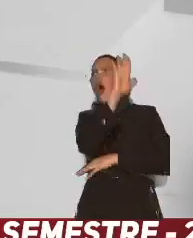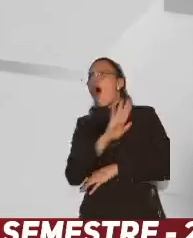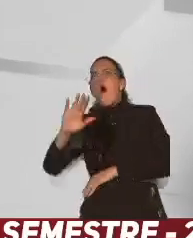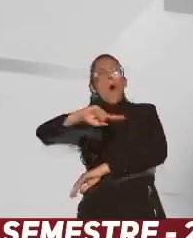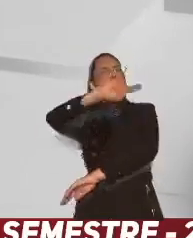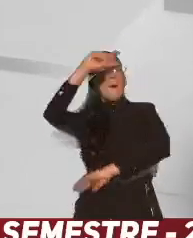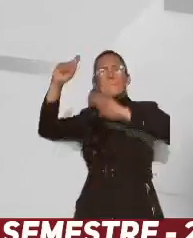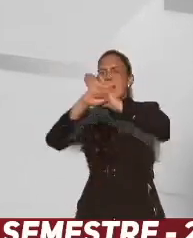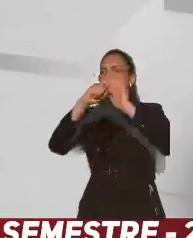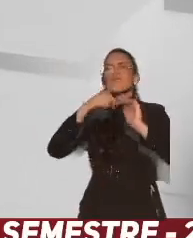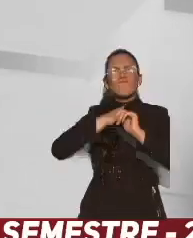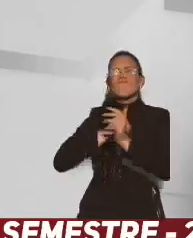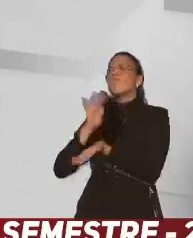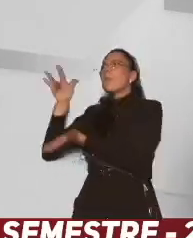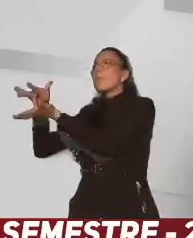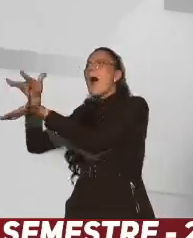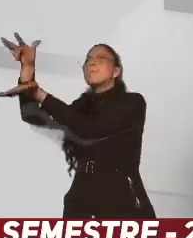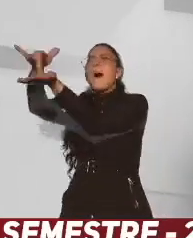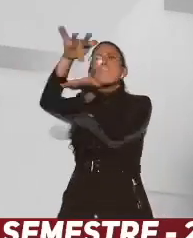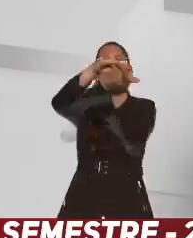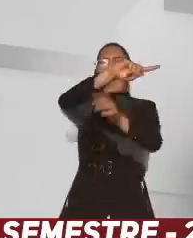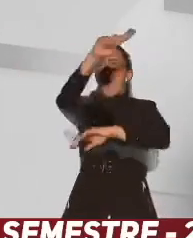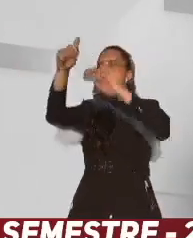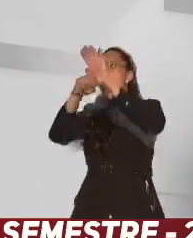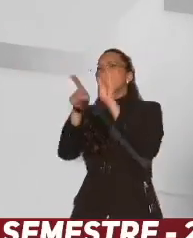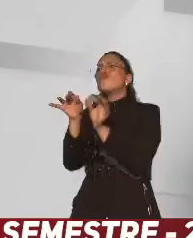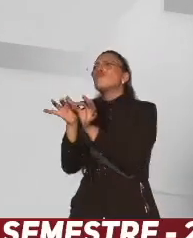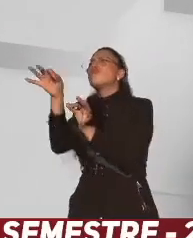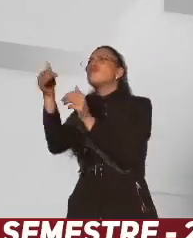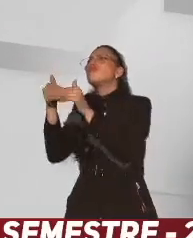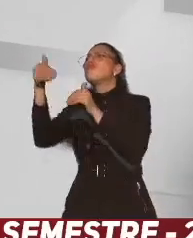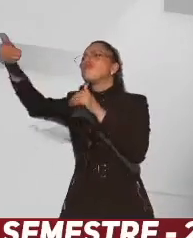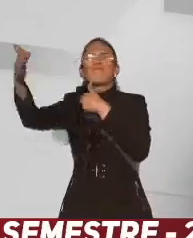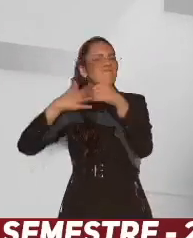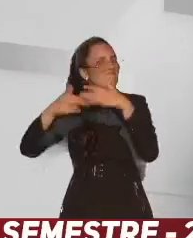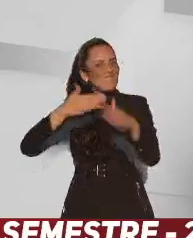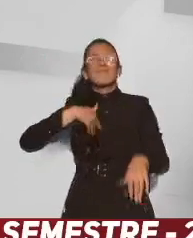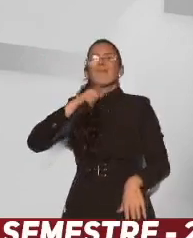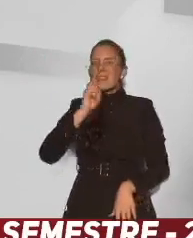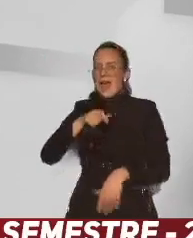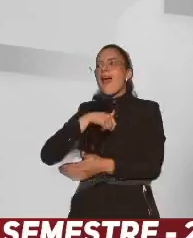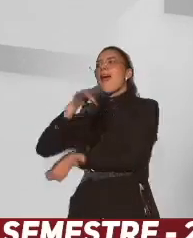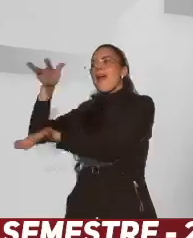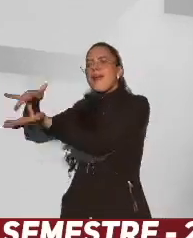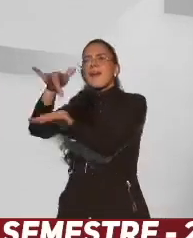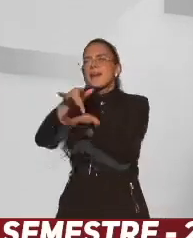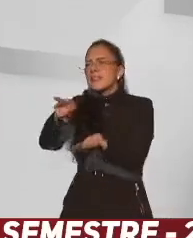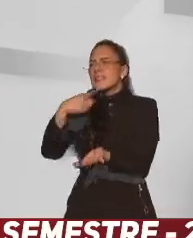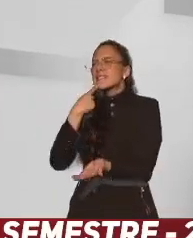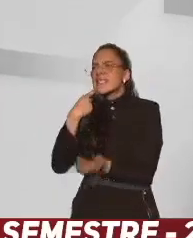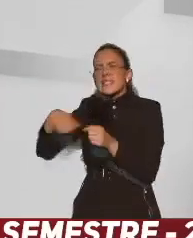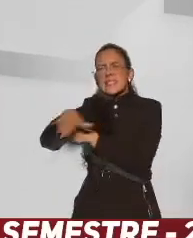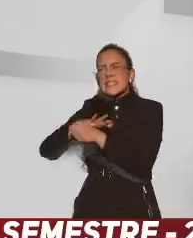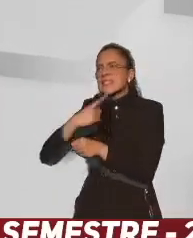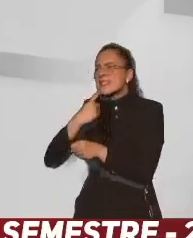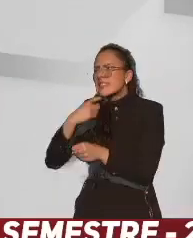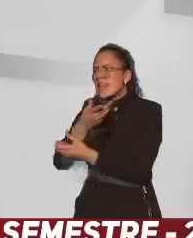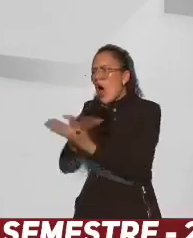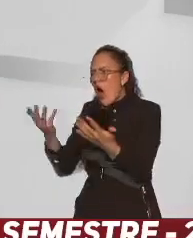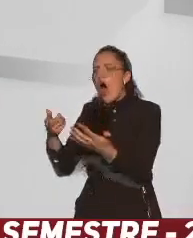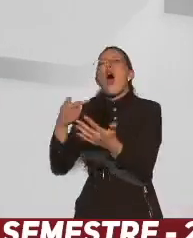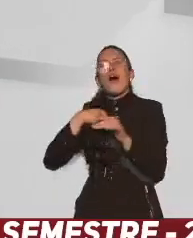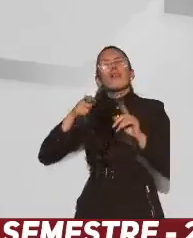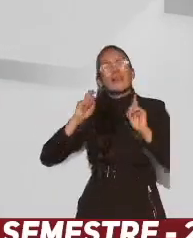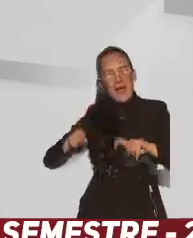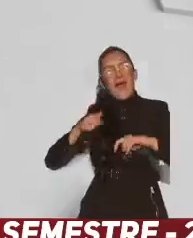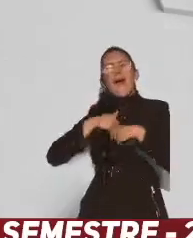nacional, con todas nuestras capacidades para atender a las comunidades más necesitadas y mejorar su calidad de